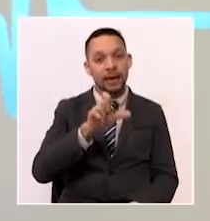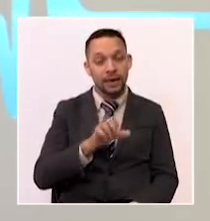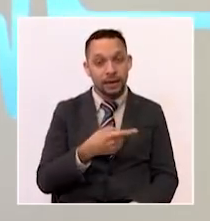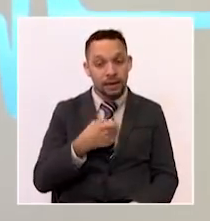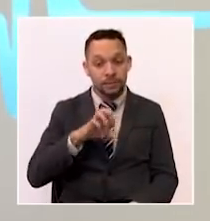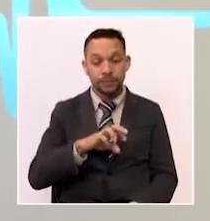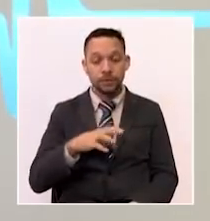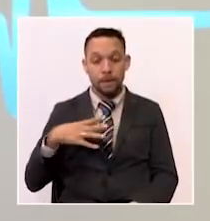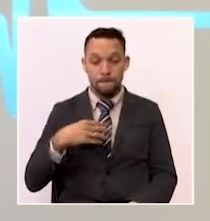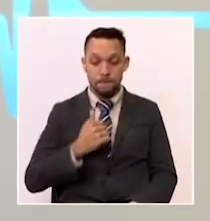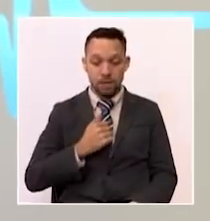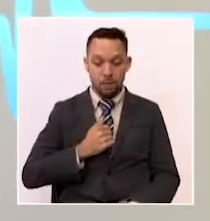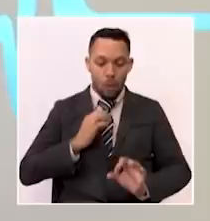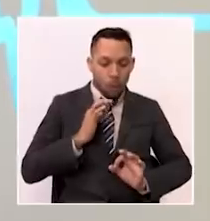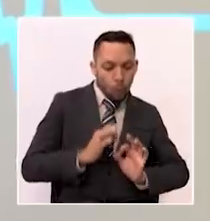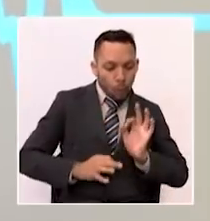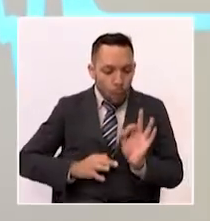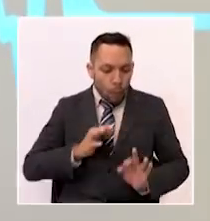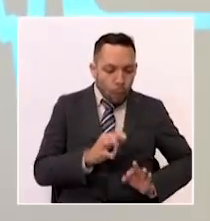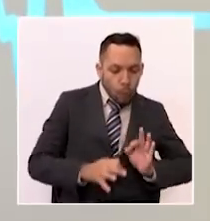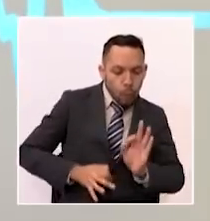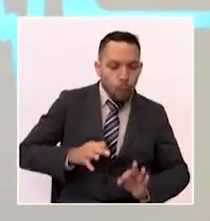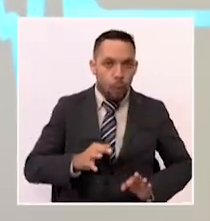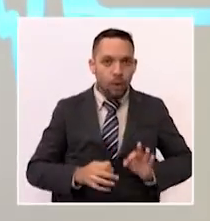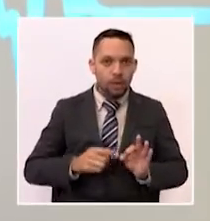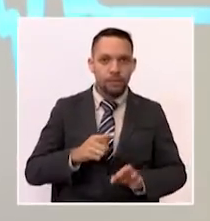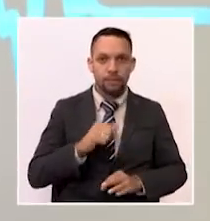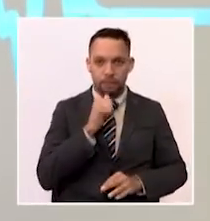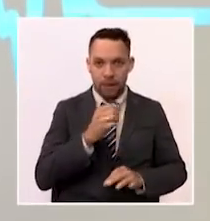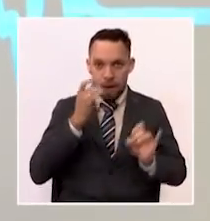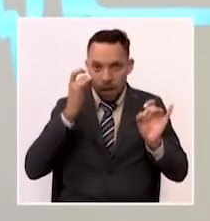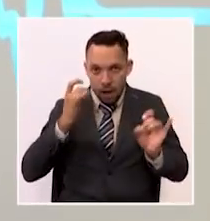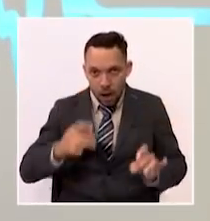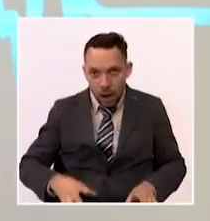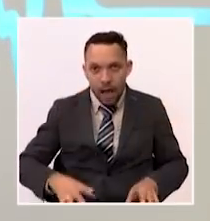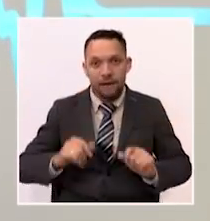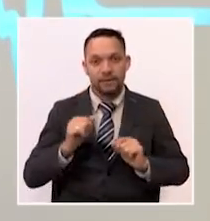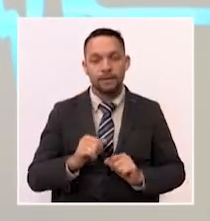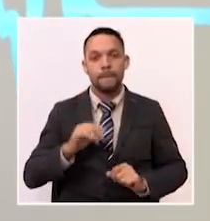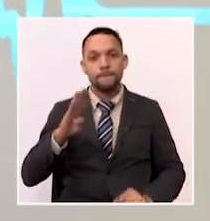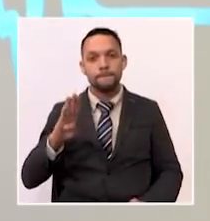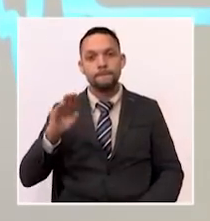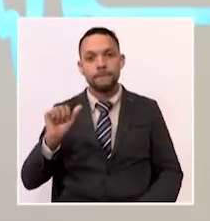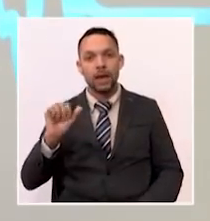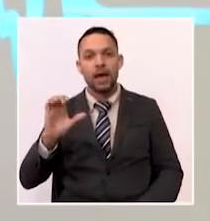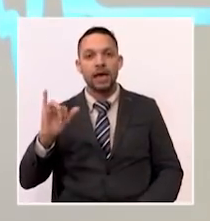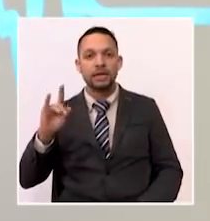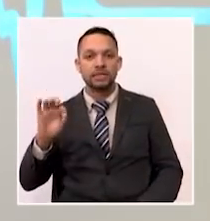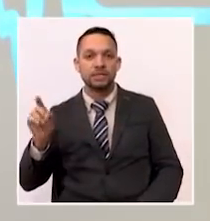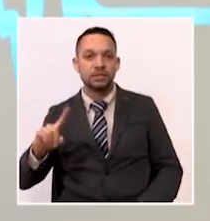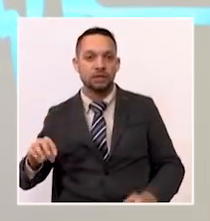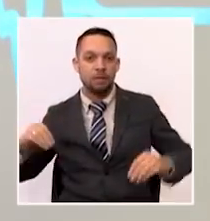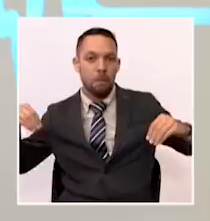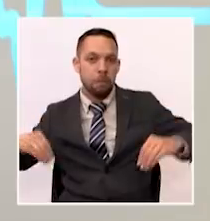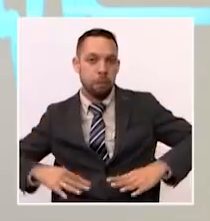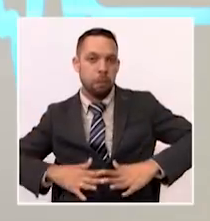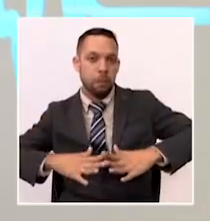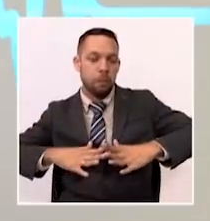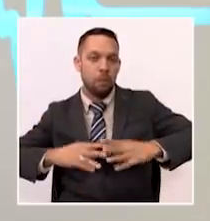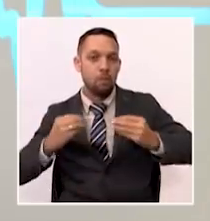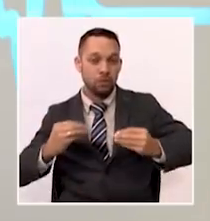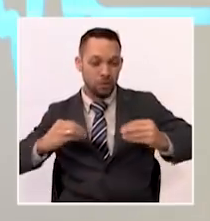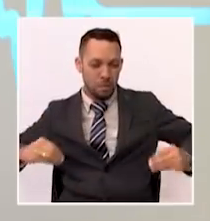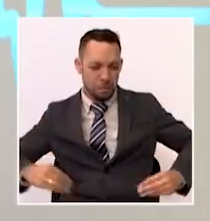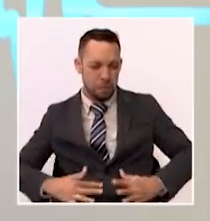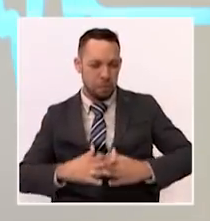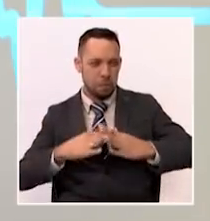que estoy muy, muy cuidadosa, me puede dar un exceso de los lactobacilos que son los que me protegen y se llama una lactobacilosis. Y entonces